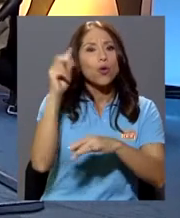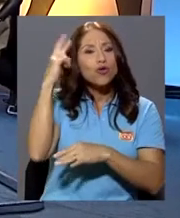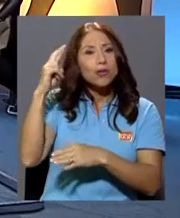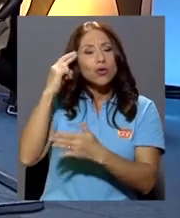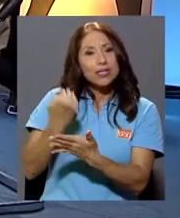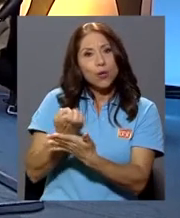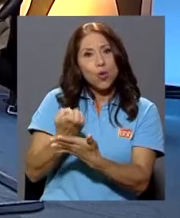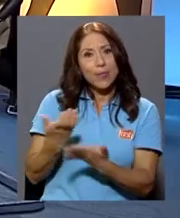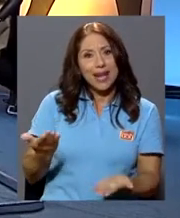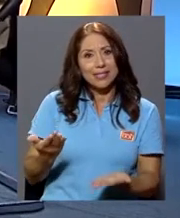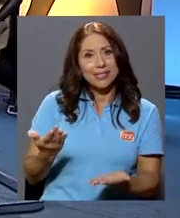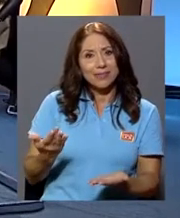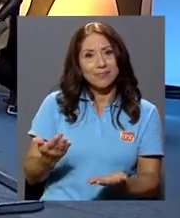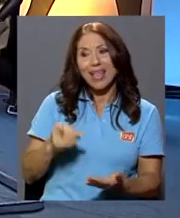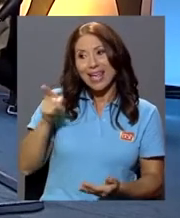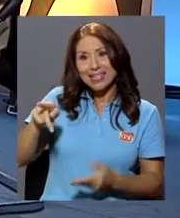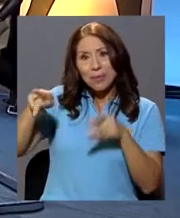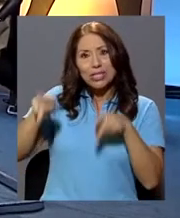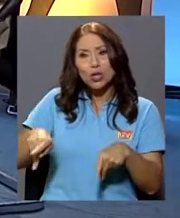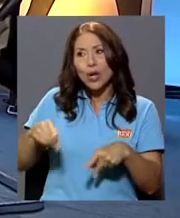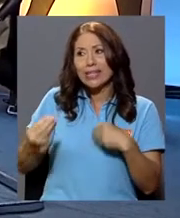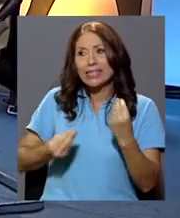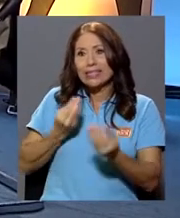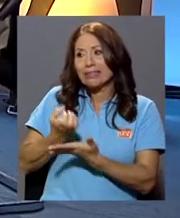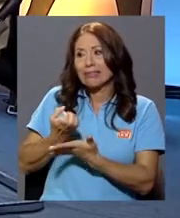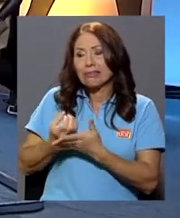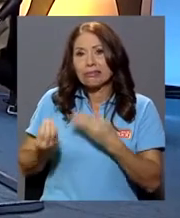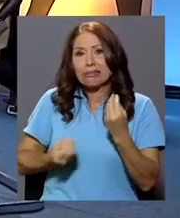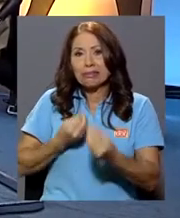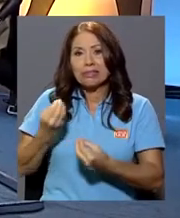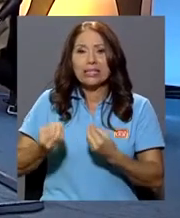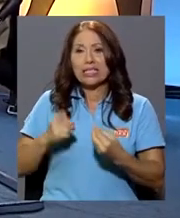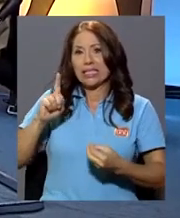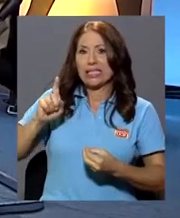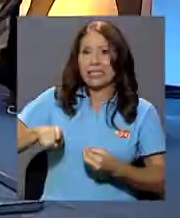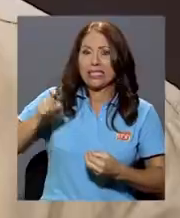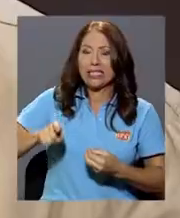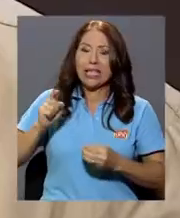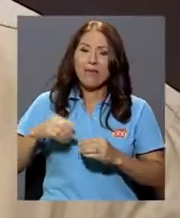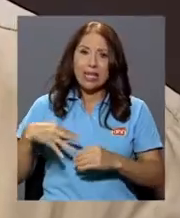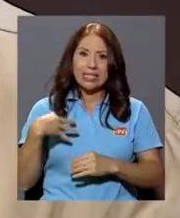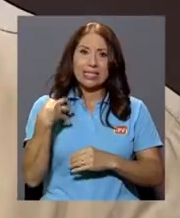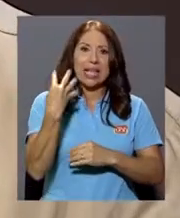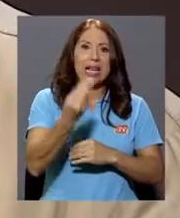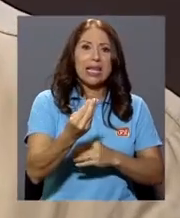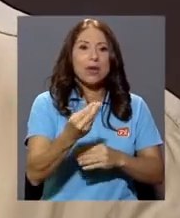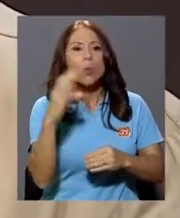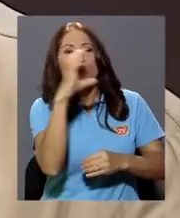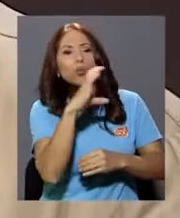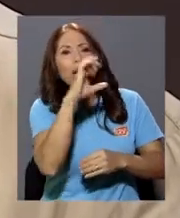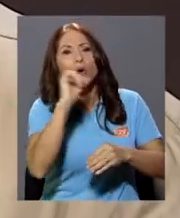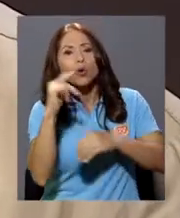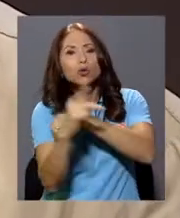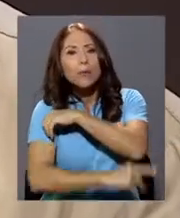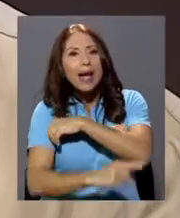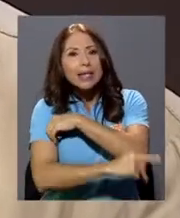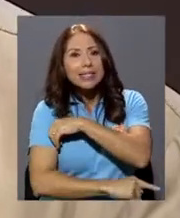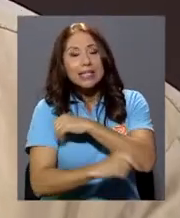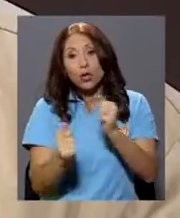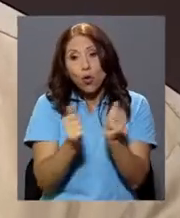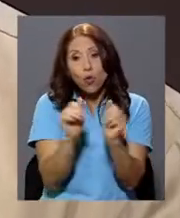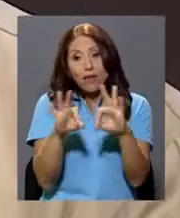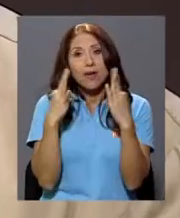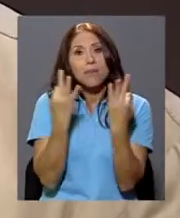de su país, se veía obligado a emigrar a otros países en busca de unas condiciones de vida mejor, él y su